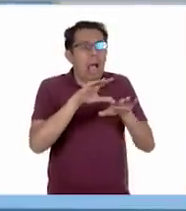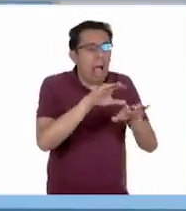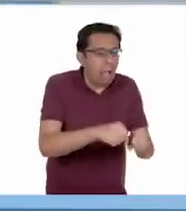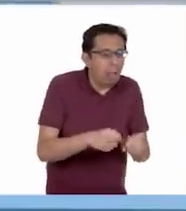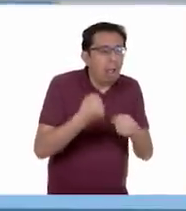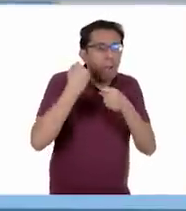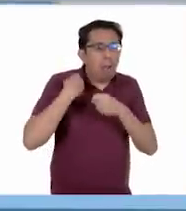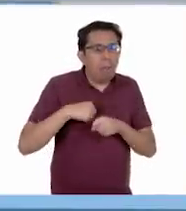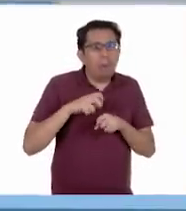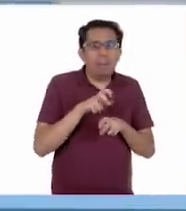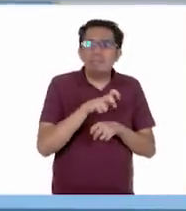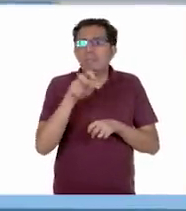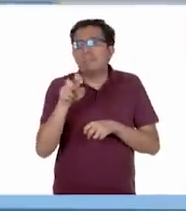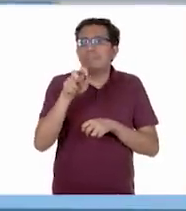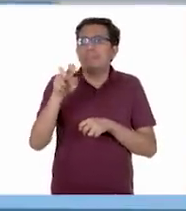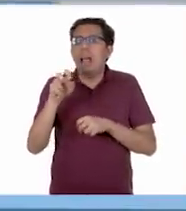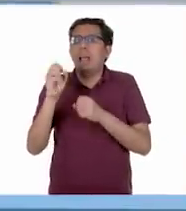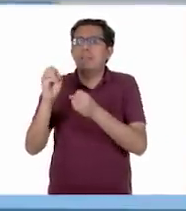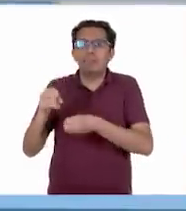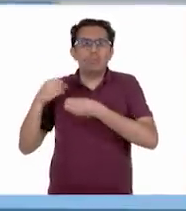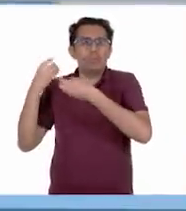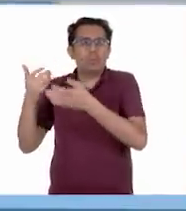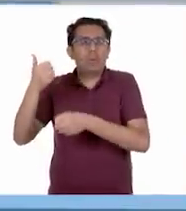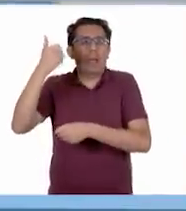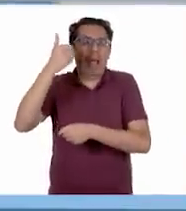vuelta y se la dimos a la abuelita.